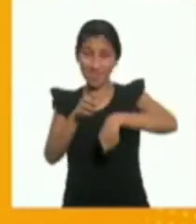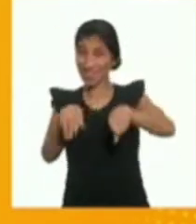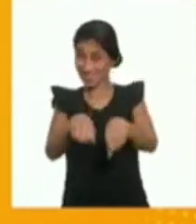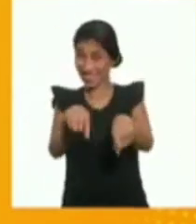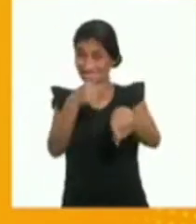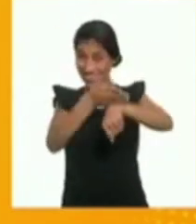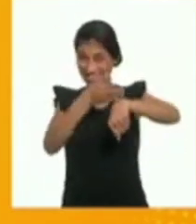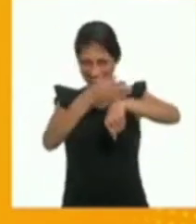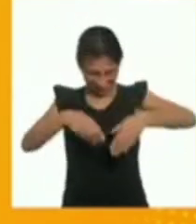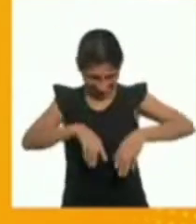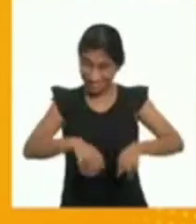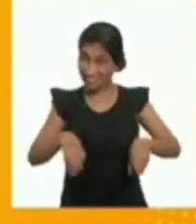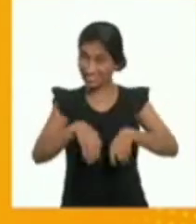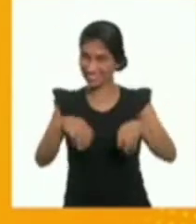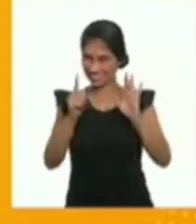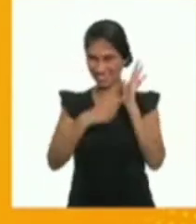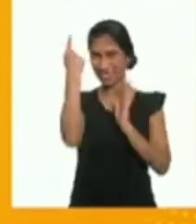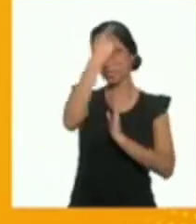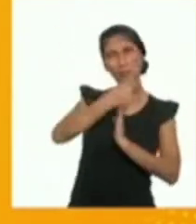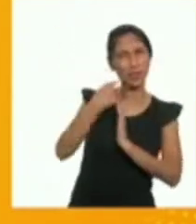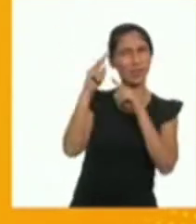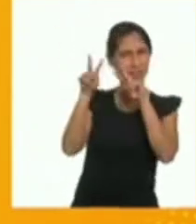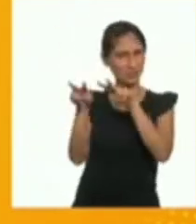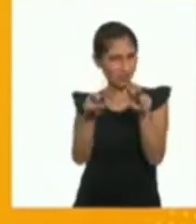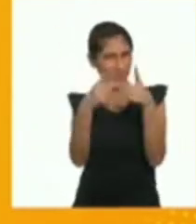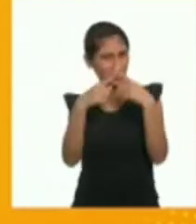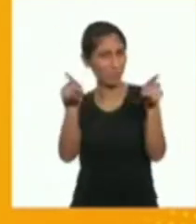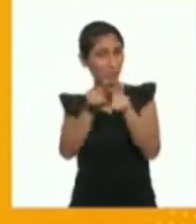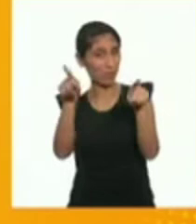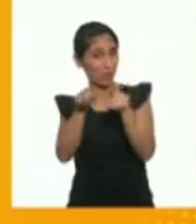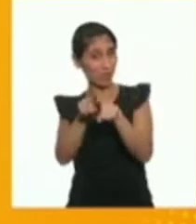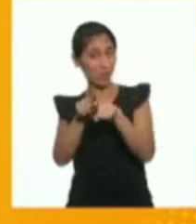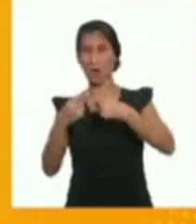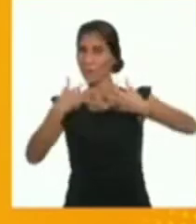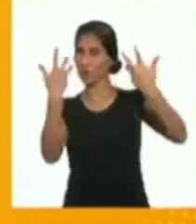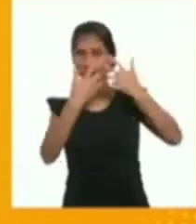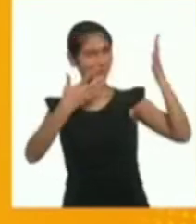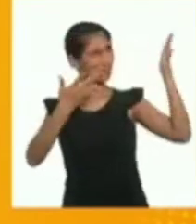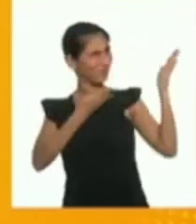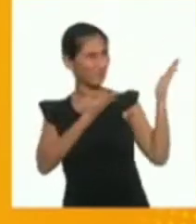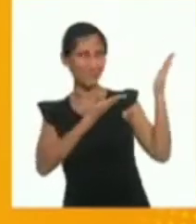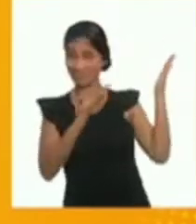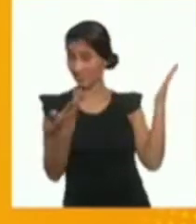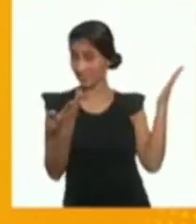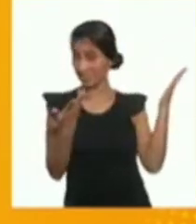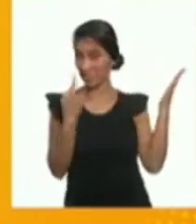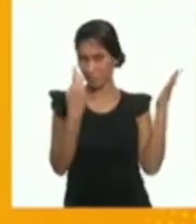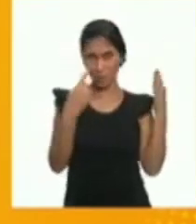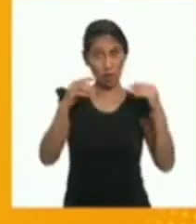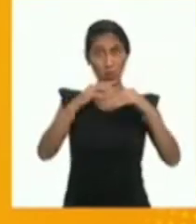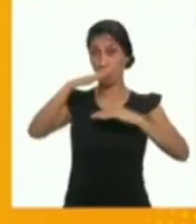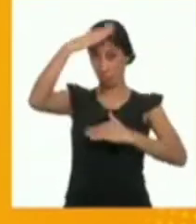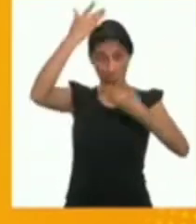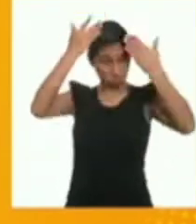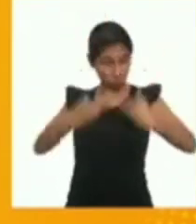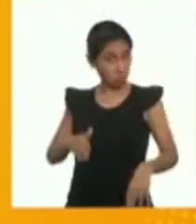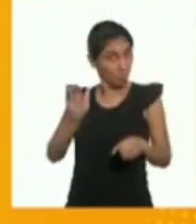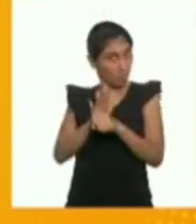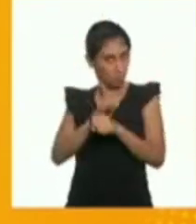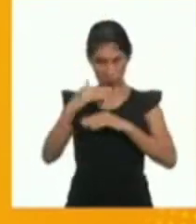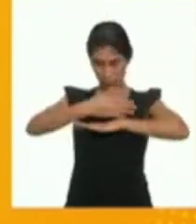rodillas. Acá vemos con mayor claridad el rostro, pero también su relación con el escenario. Claro, veo que se va reduciendo el tamaño del